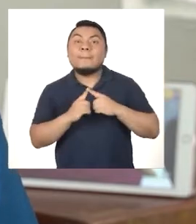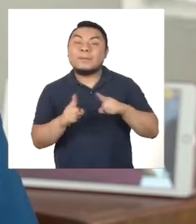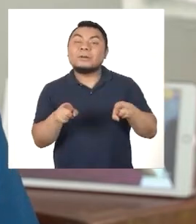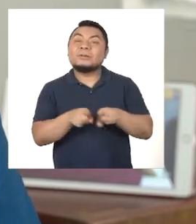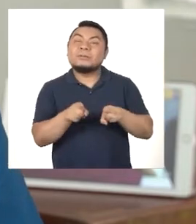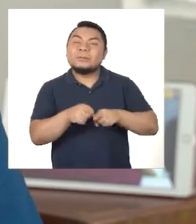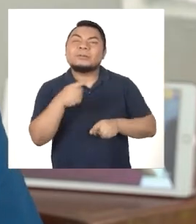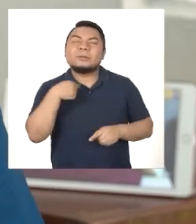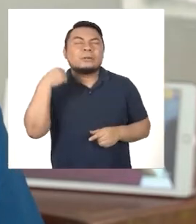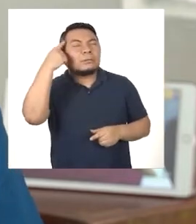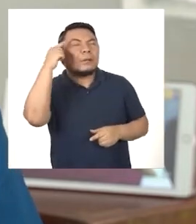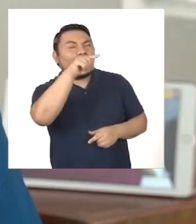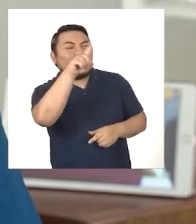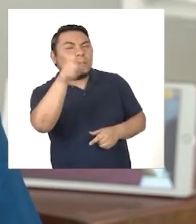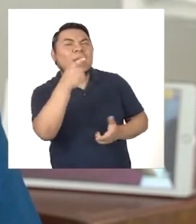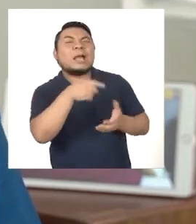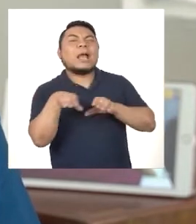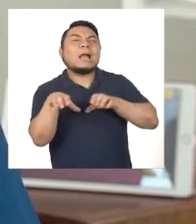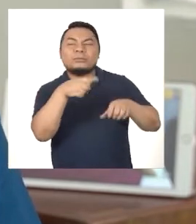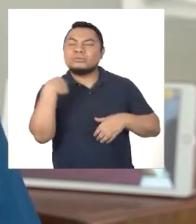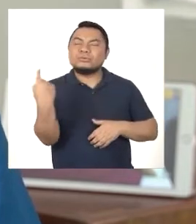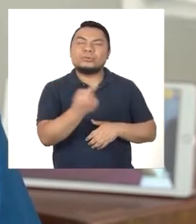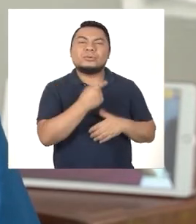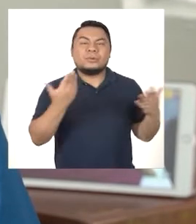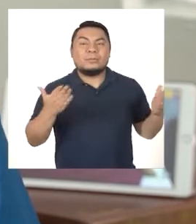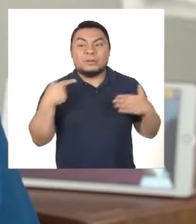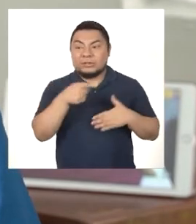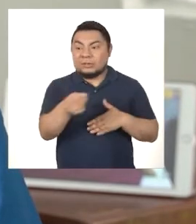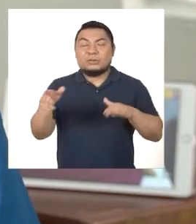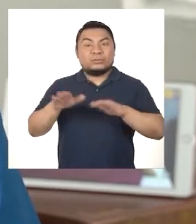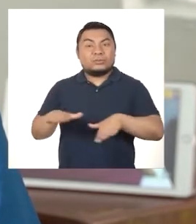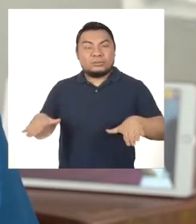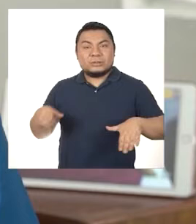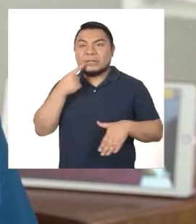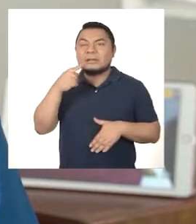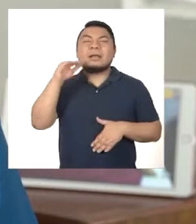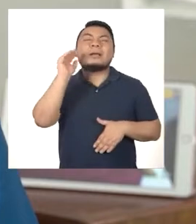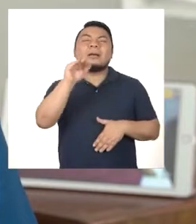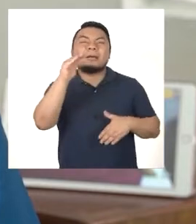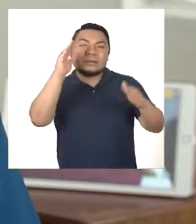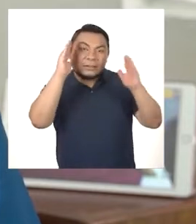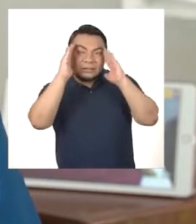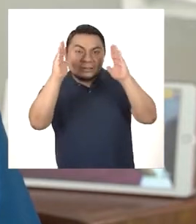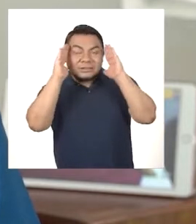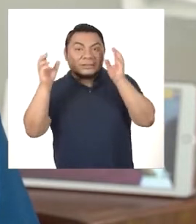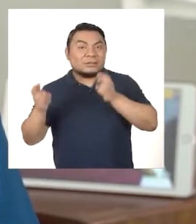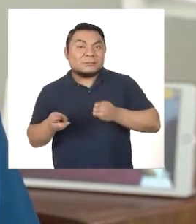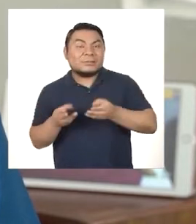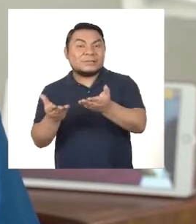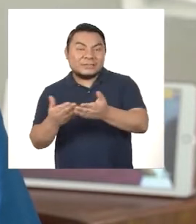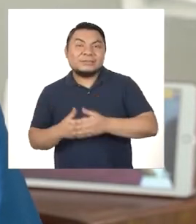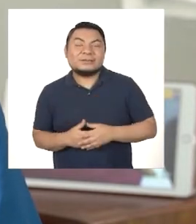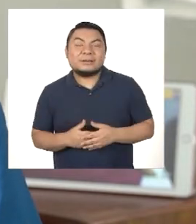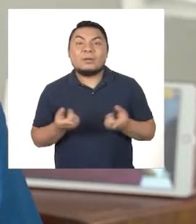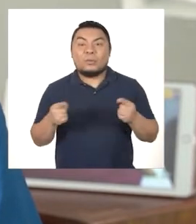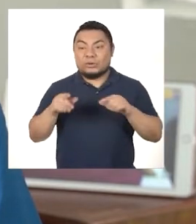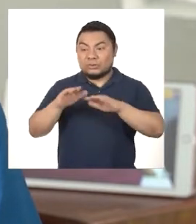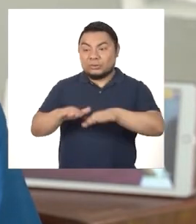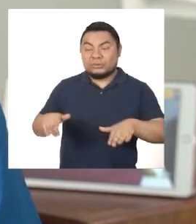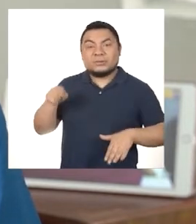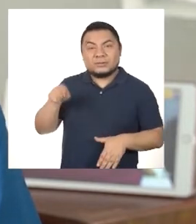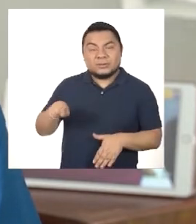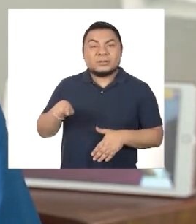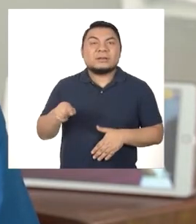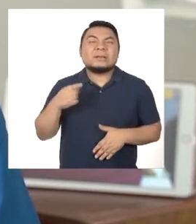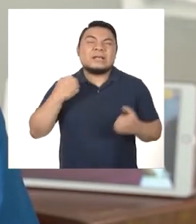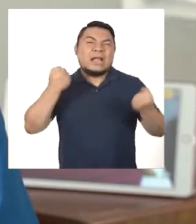tenemos que preguntarnos qué estamos haciendo nosotros para que los niños estén llamando nuestra atención de esa forma. Cuando un niño está en